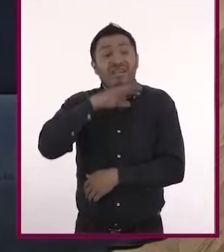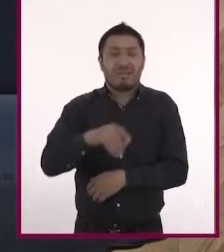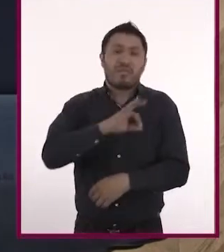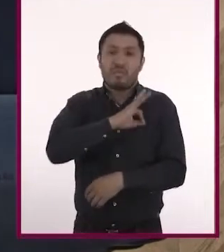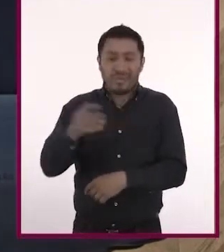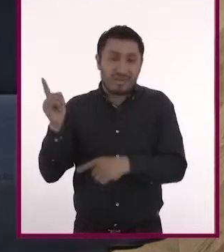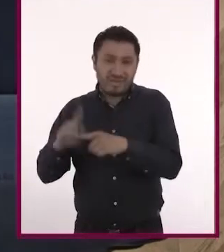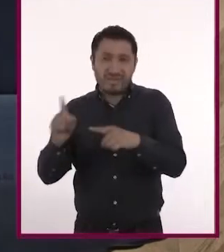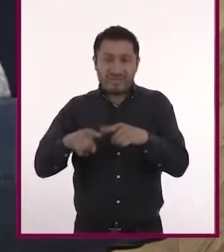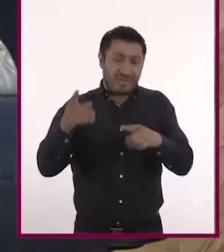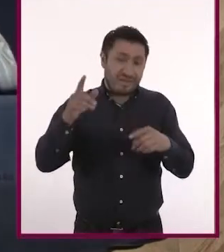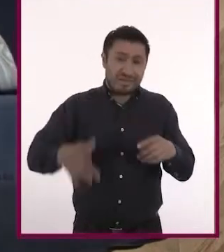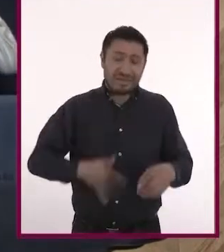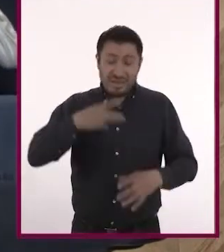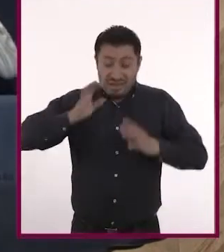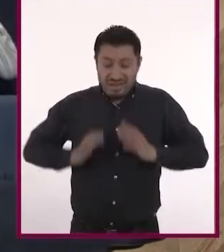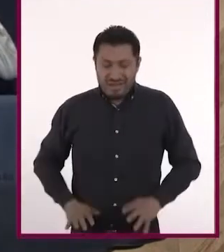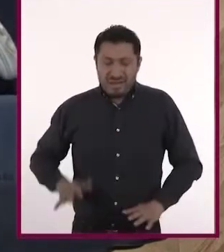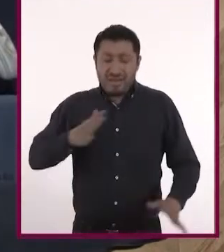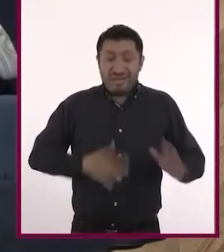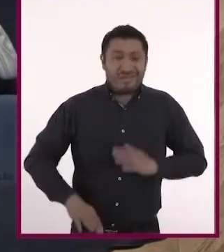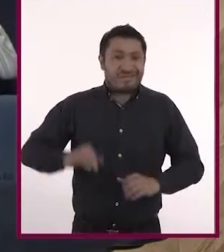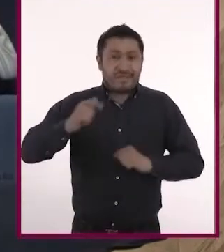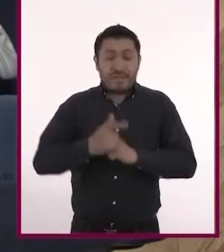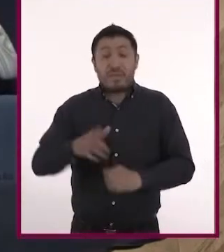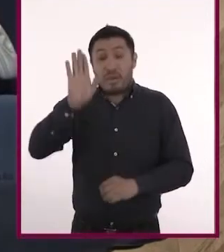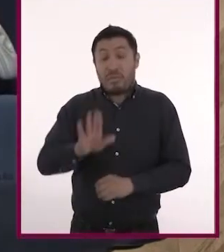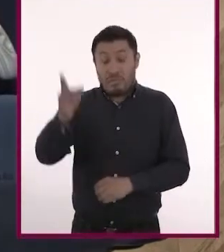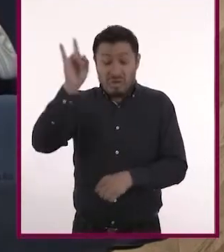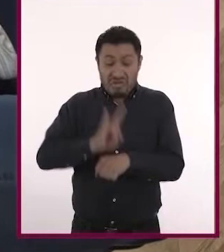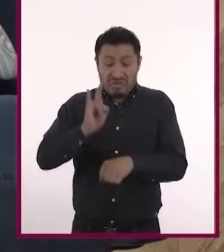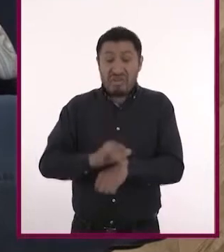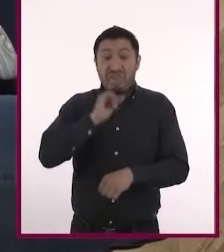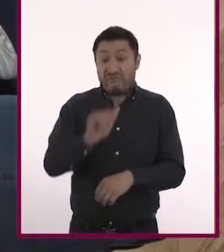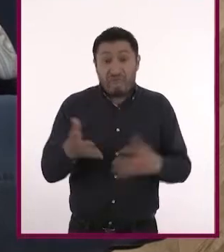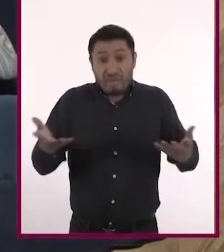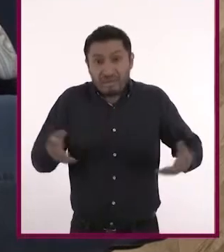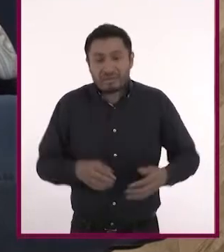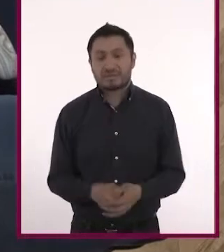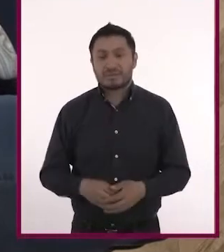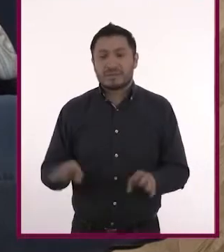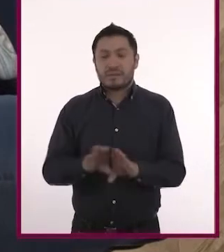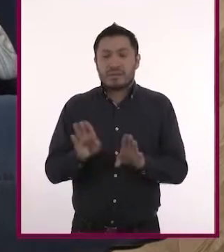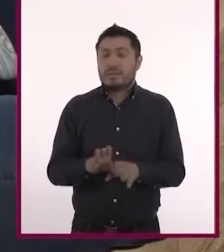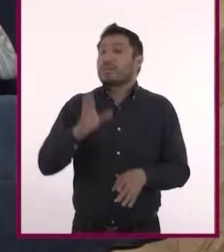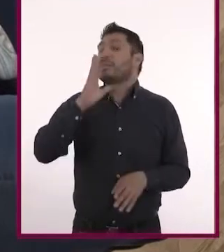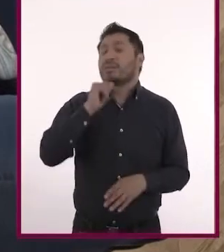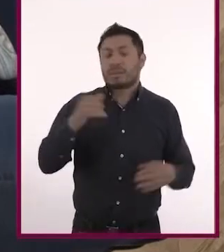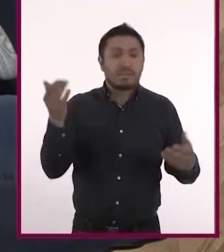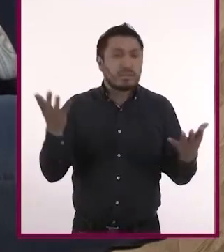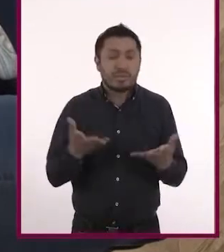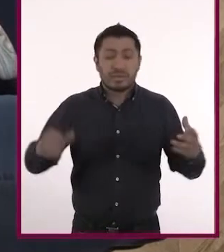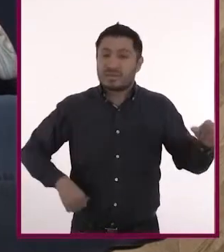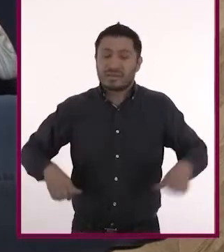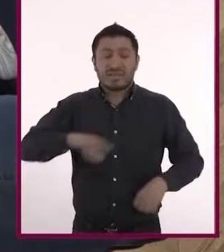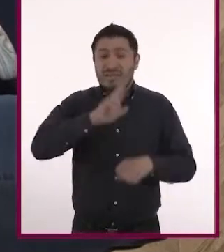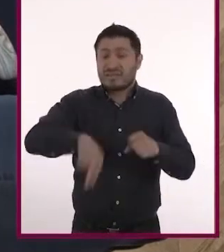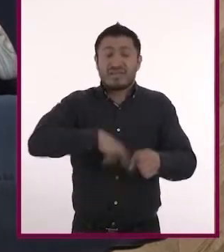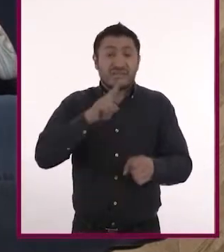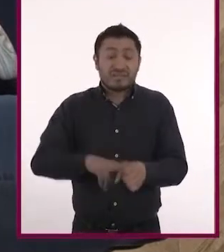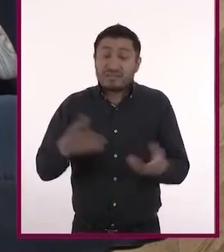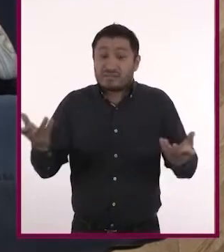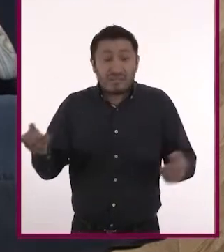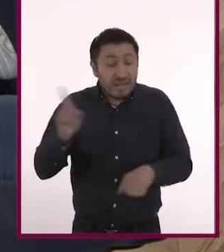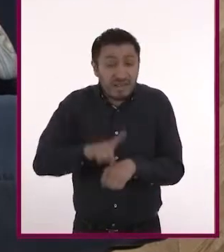diversos síntomas físicos sin causas orgánicas aparentes. Afecta la capacidad de llevar a cabo las actividades cotidianas. En su forma